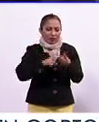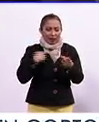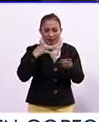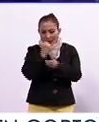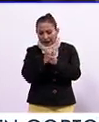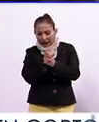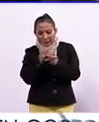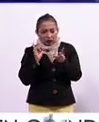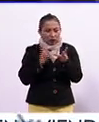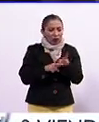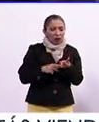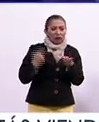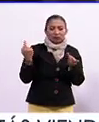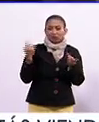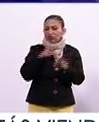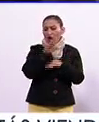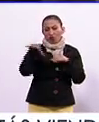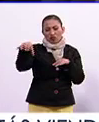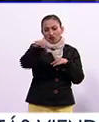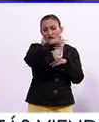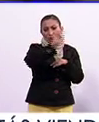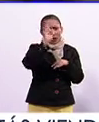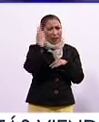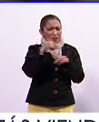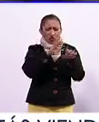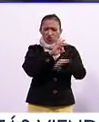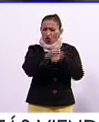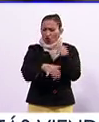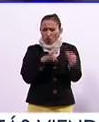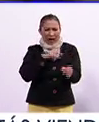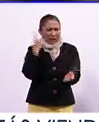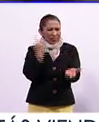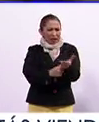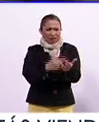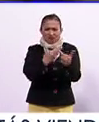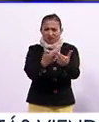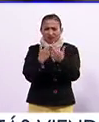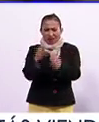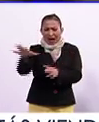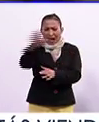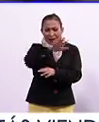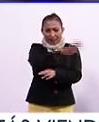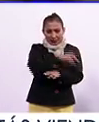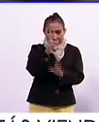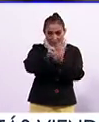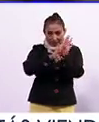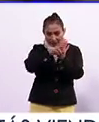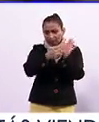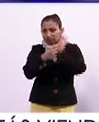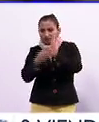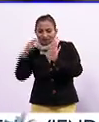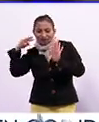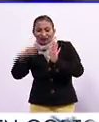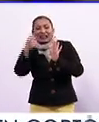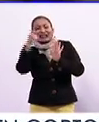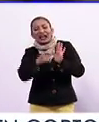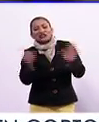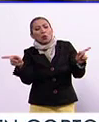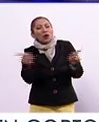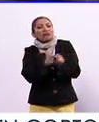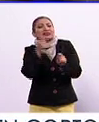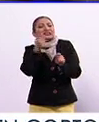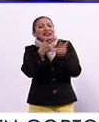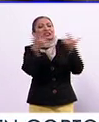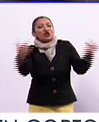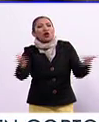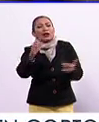la investigación. Sí, pues, la universidad tiene todo, absolutamente. Bueno, ese video trataba un poco en forma simplificada